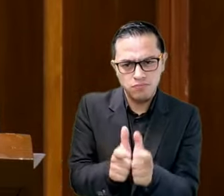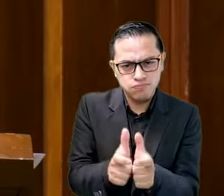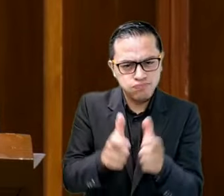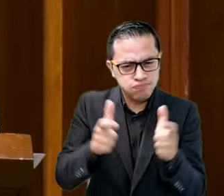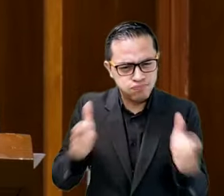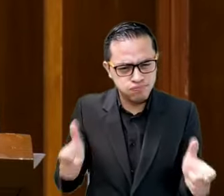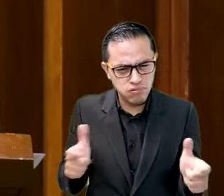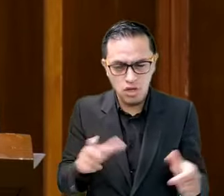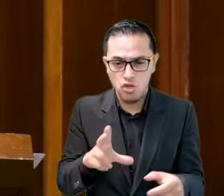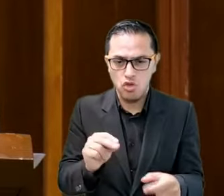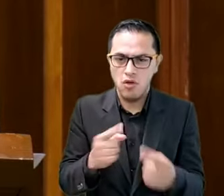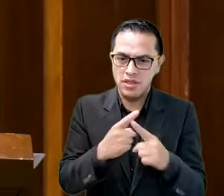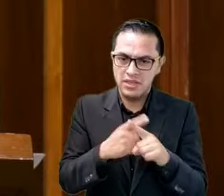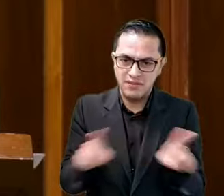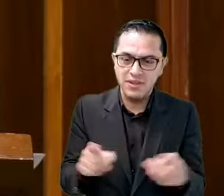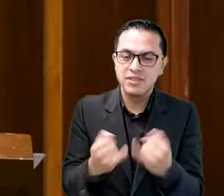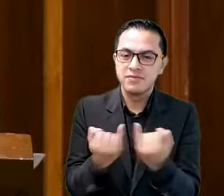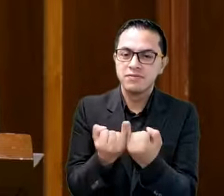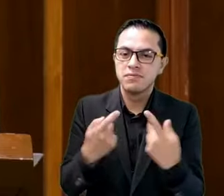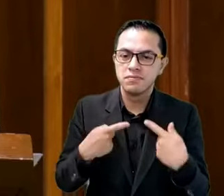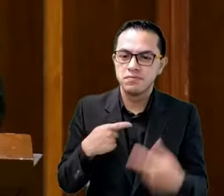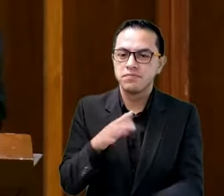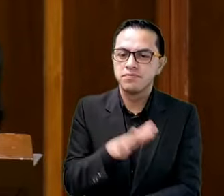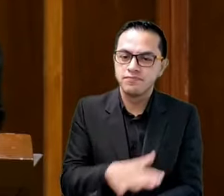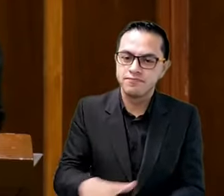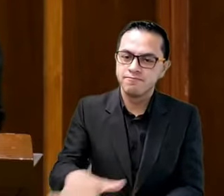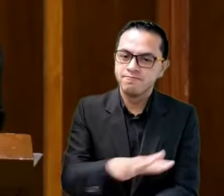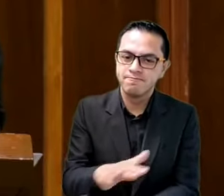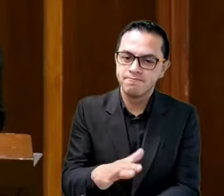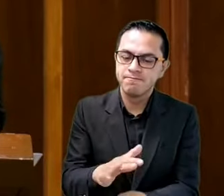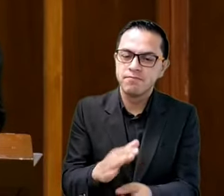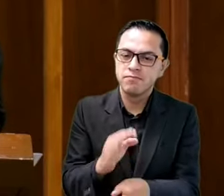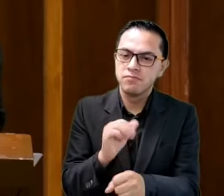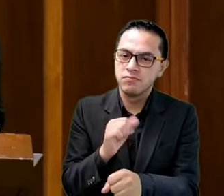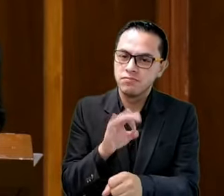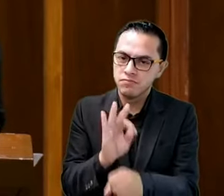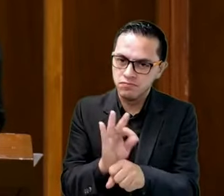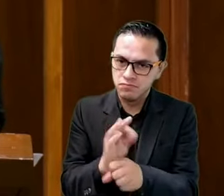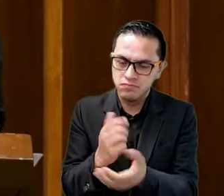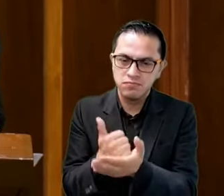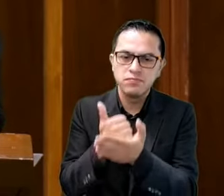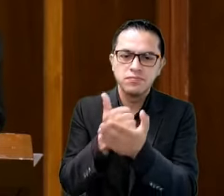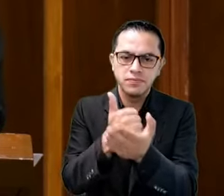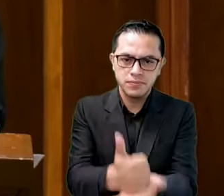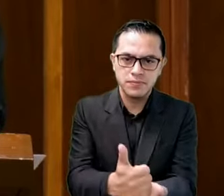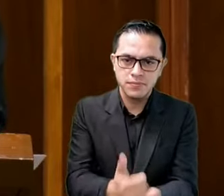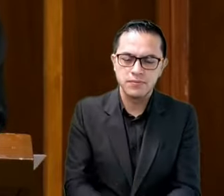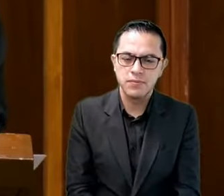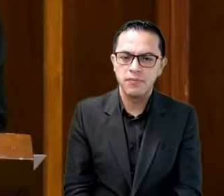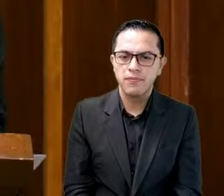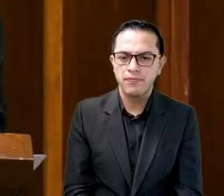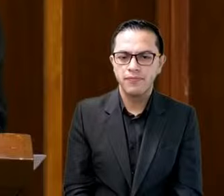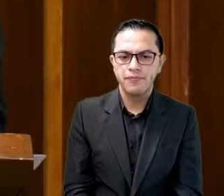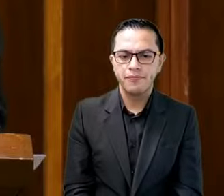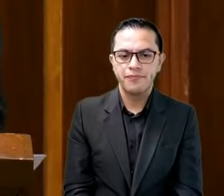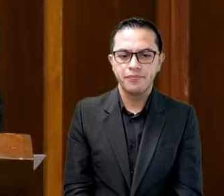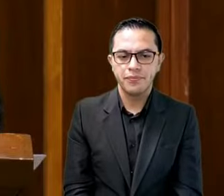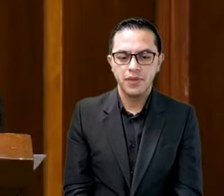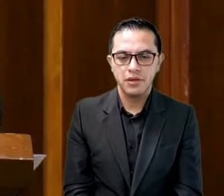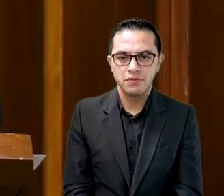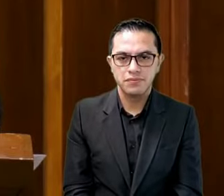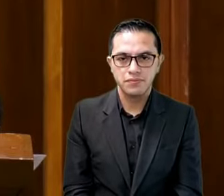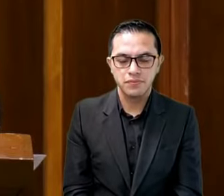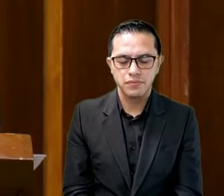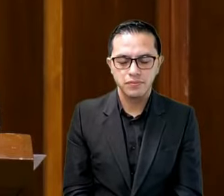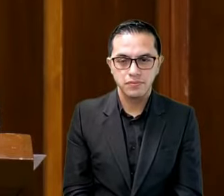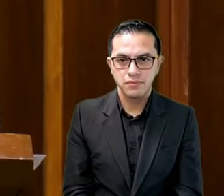Cómo se traduce en bienestar social para todos los mexicanos en una época en